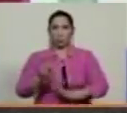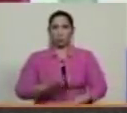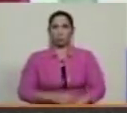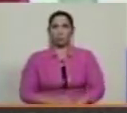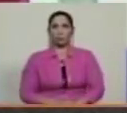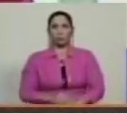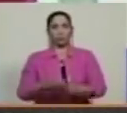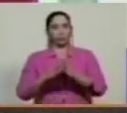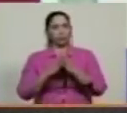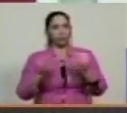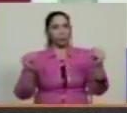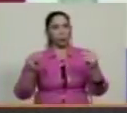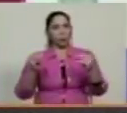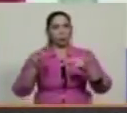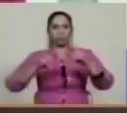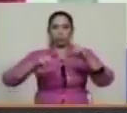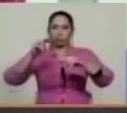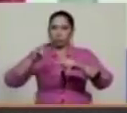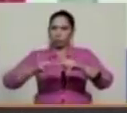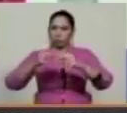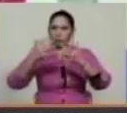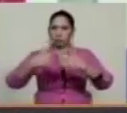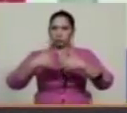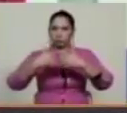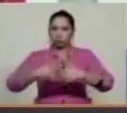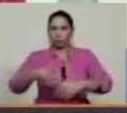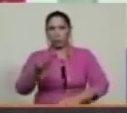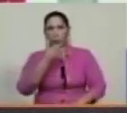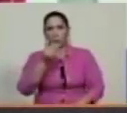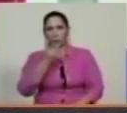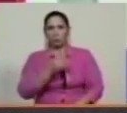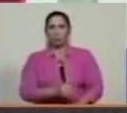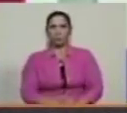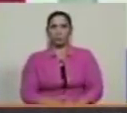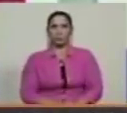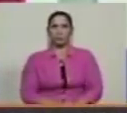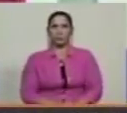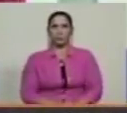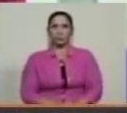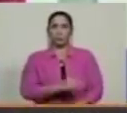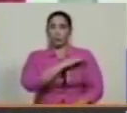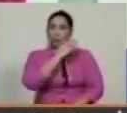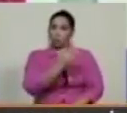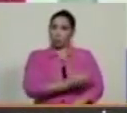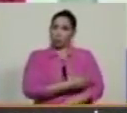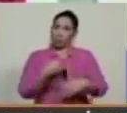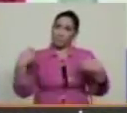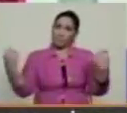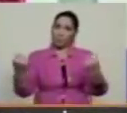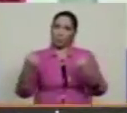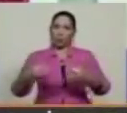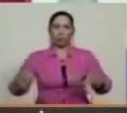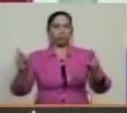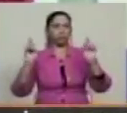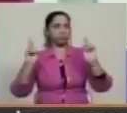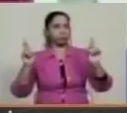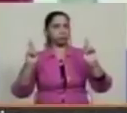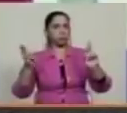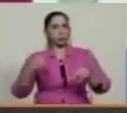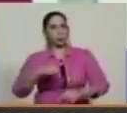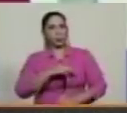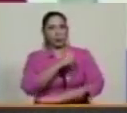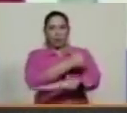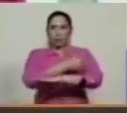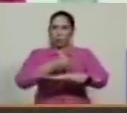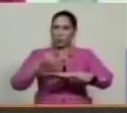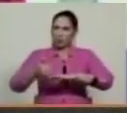de todo tipo, de infraestructura, de alimentarios, de todo tipo. Es el poder popular. Ojalá nuestras autoridades